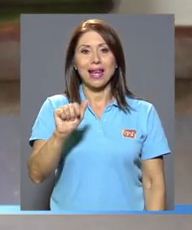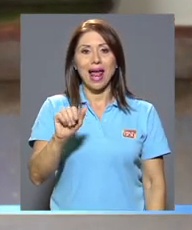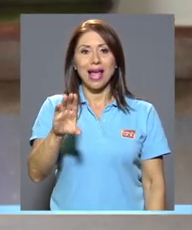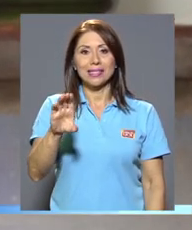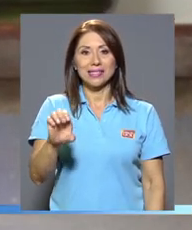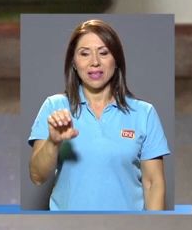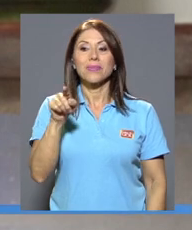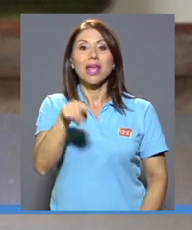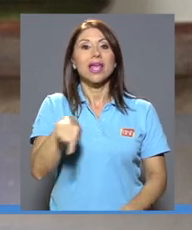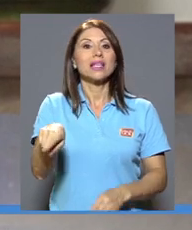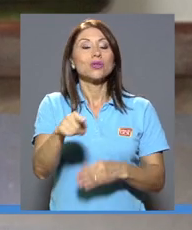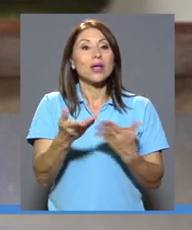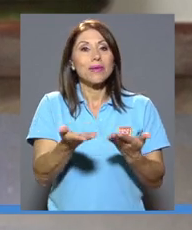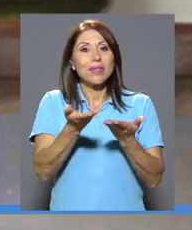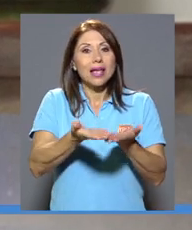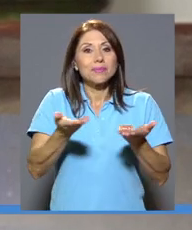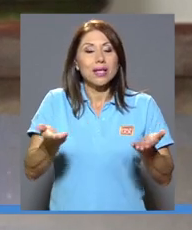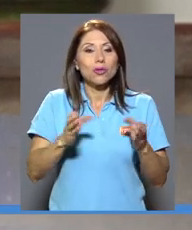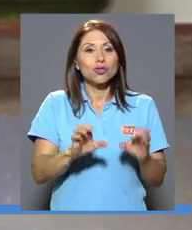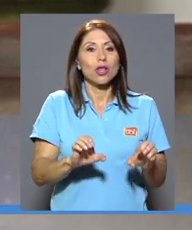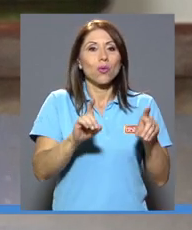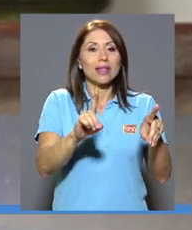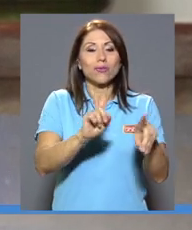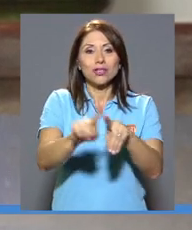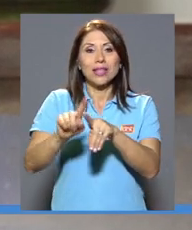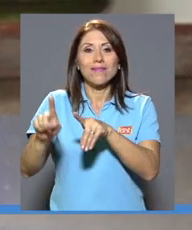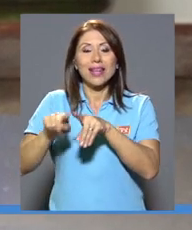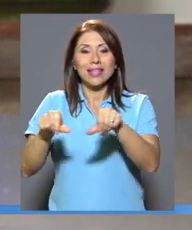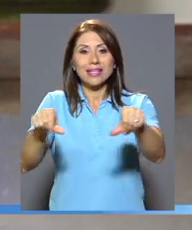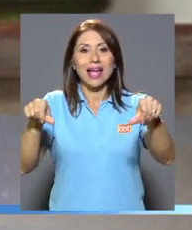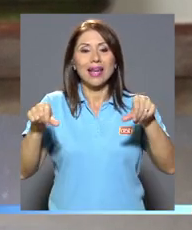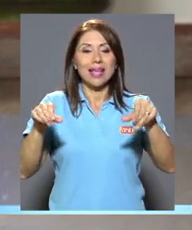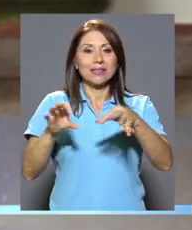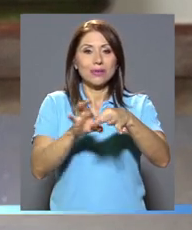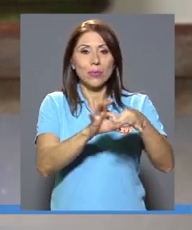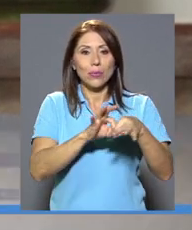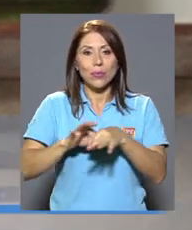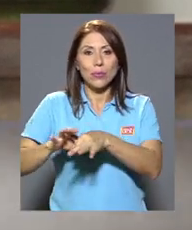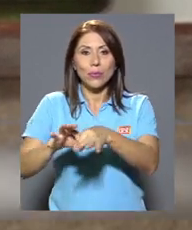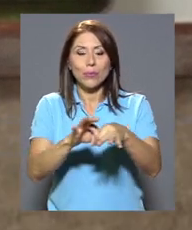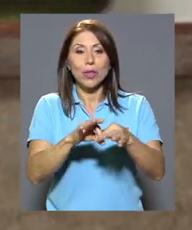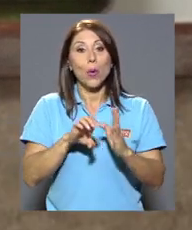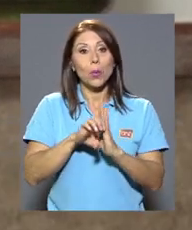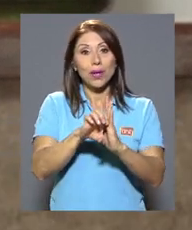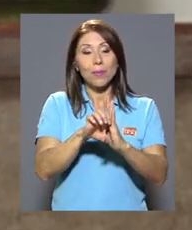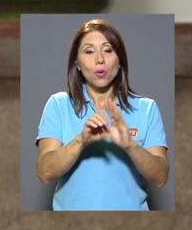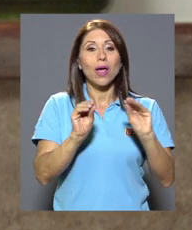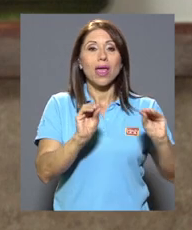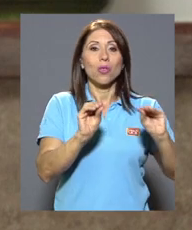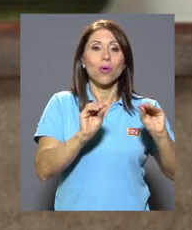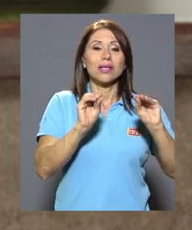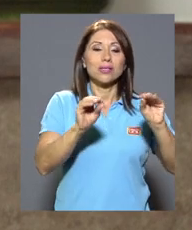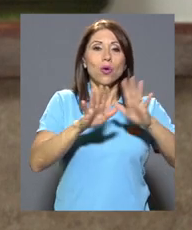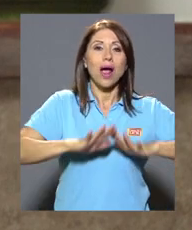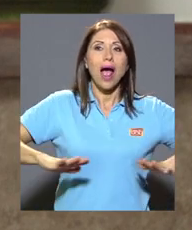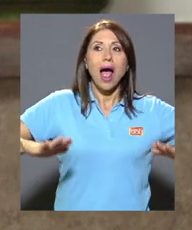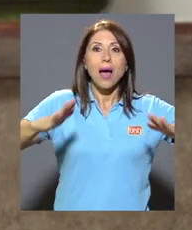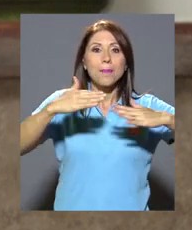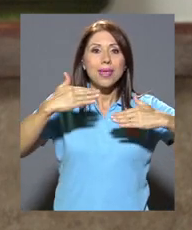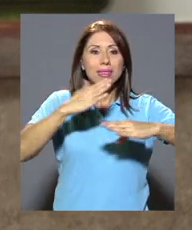aspectos educativos en diferentes áreas. Una de ellas es la educación ambiental, que pretende